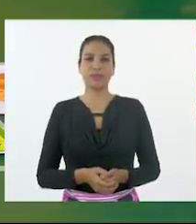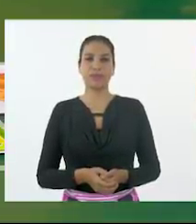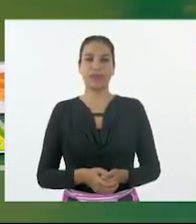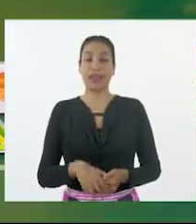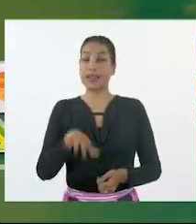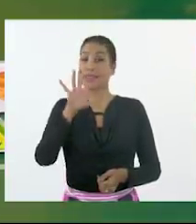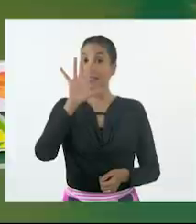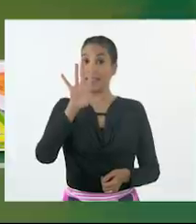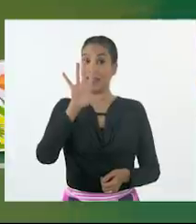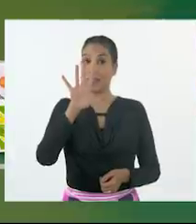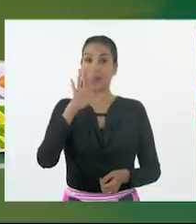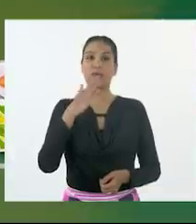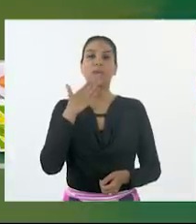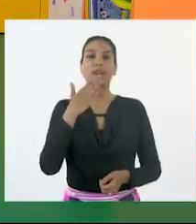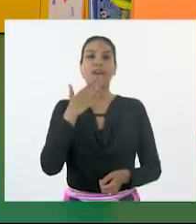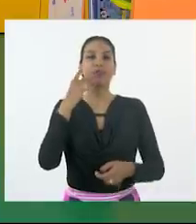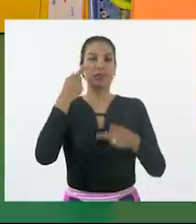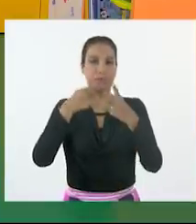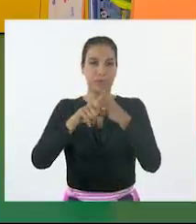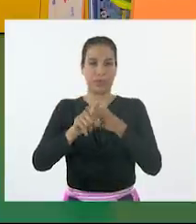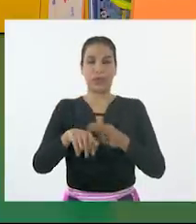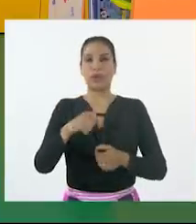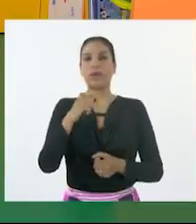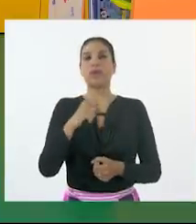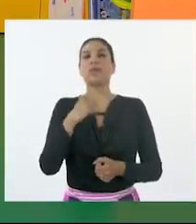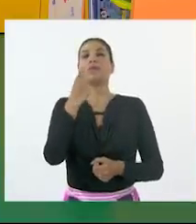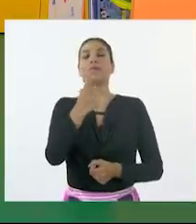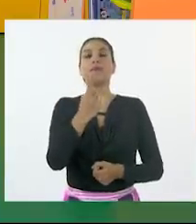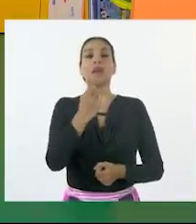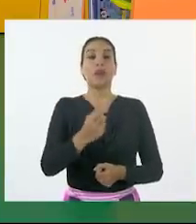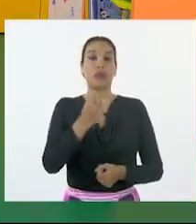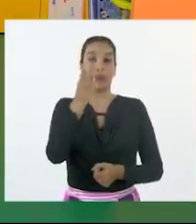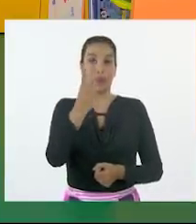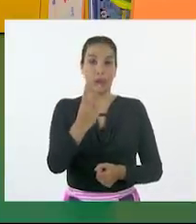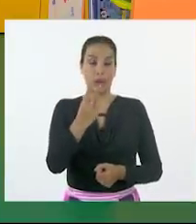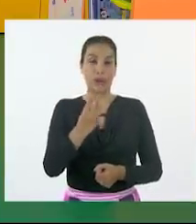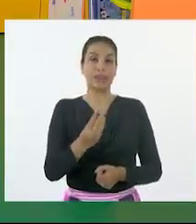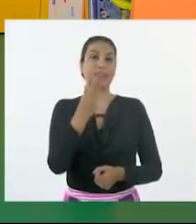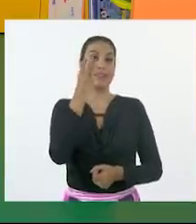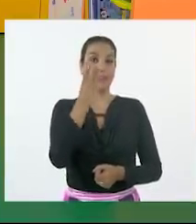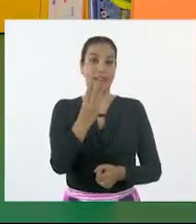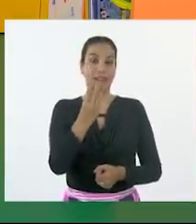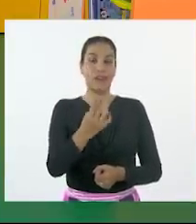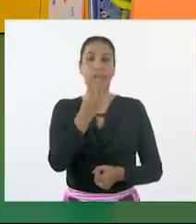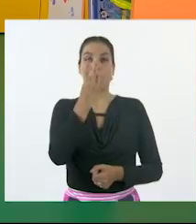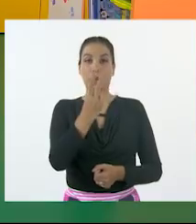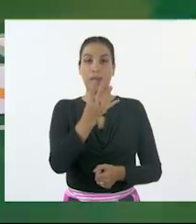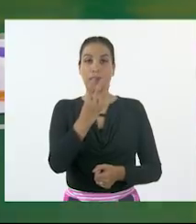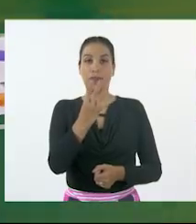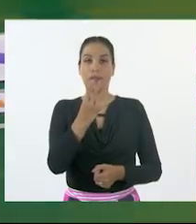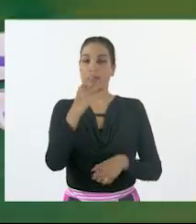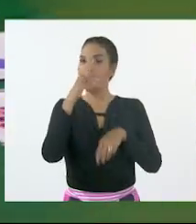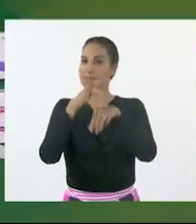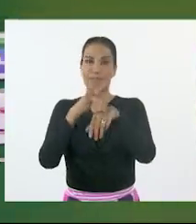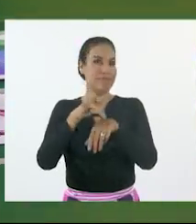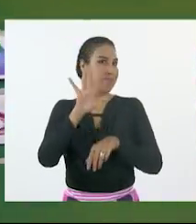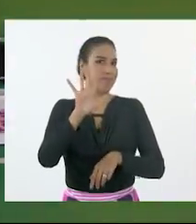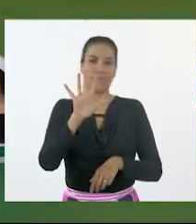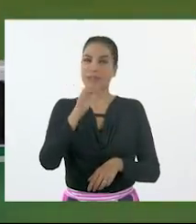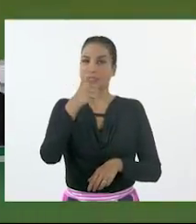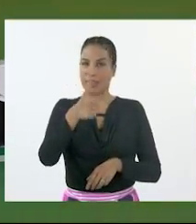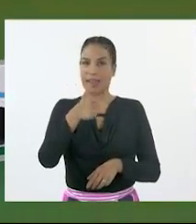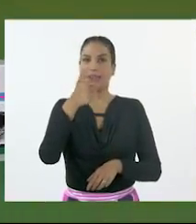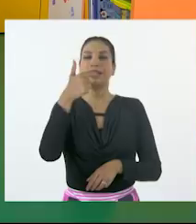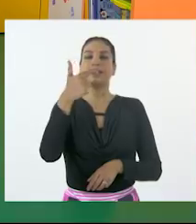Cinco. Cinco. Muy bien, empiezo. Uno, dos, tres, cuatro. No piso el 5,